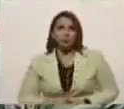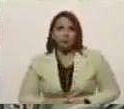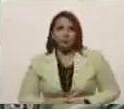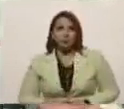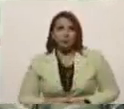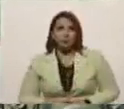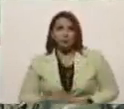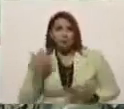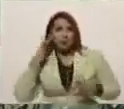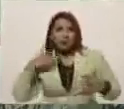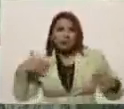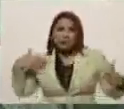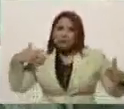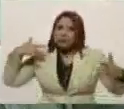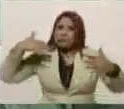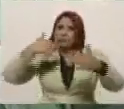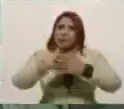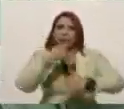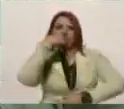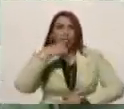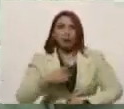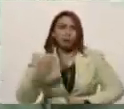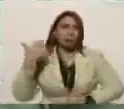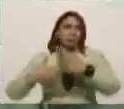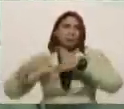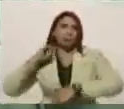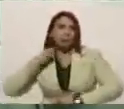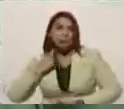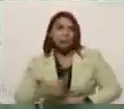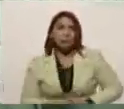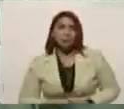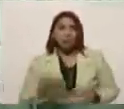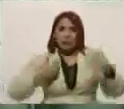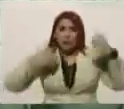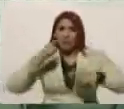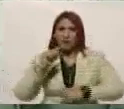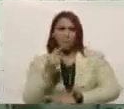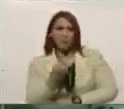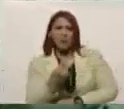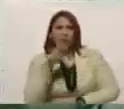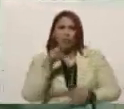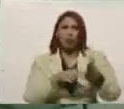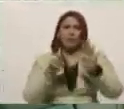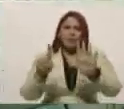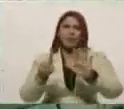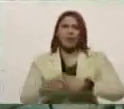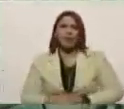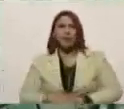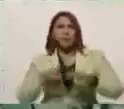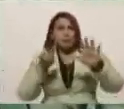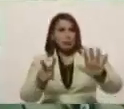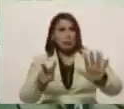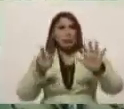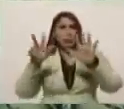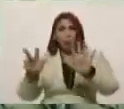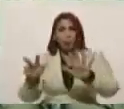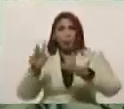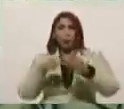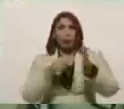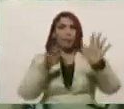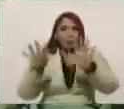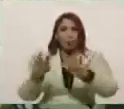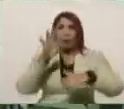Así fue durante años. Comandante Chávez primero, 2006, 7, 8,